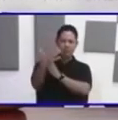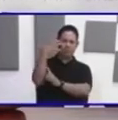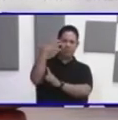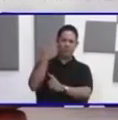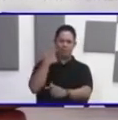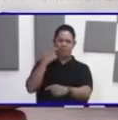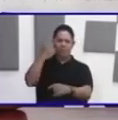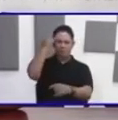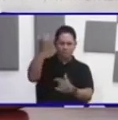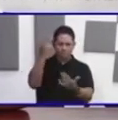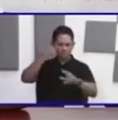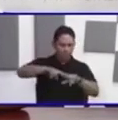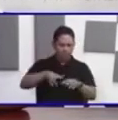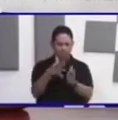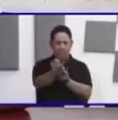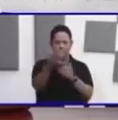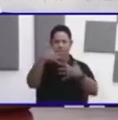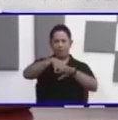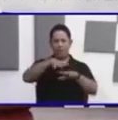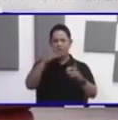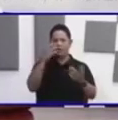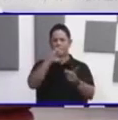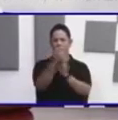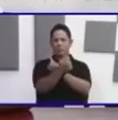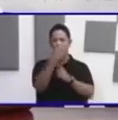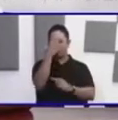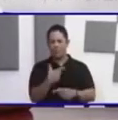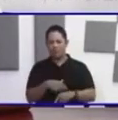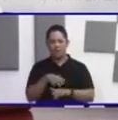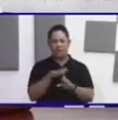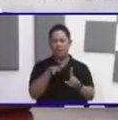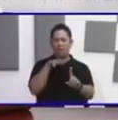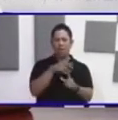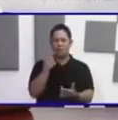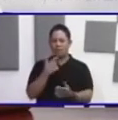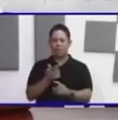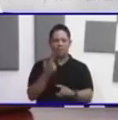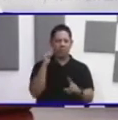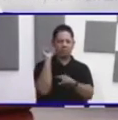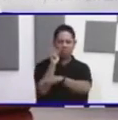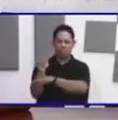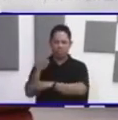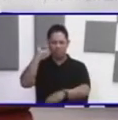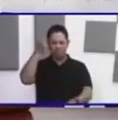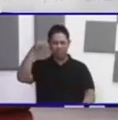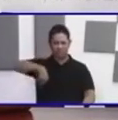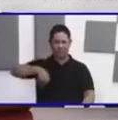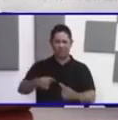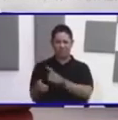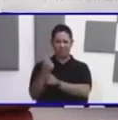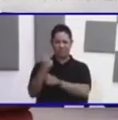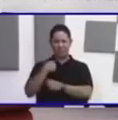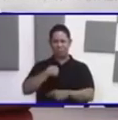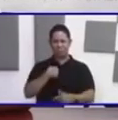desinformar, utilizar las redes sociales para poder dañar la gestión del gobierno, pues eso yo creo que no le hace bien. A mí,